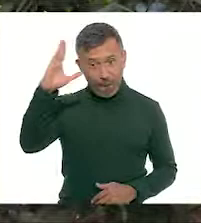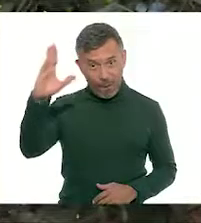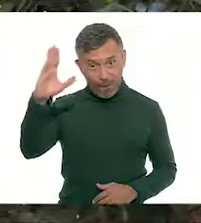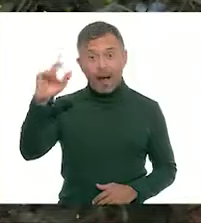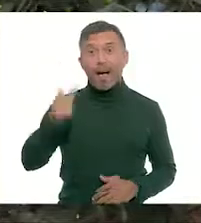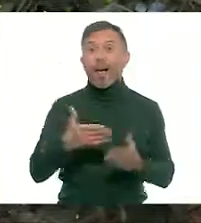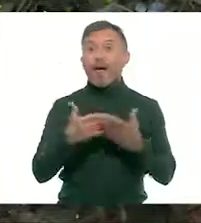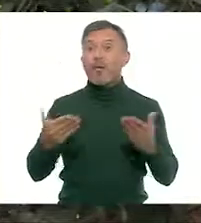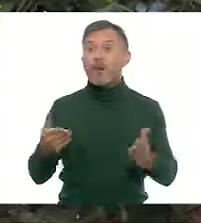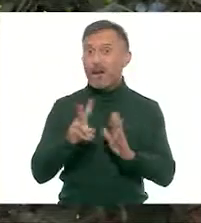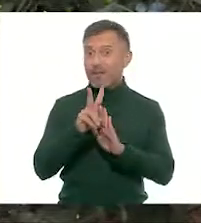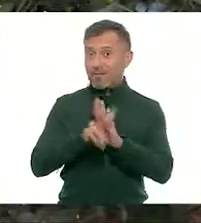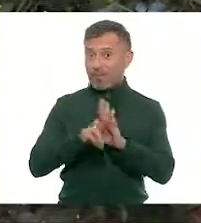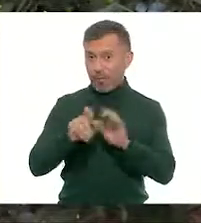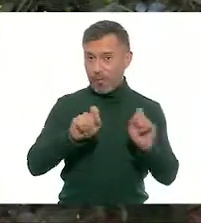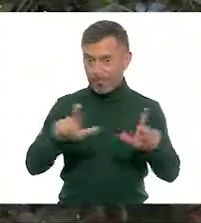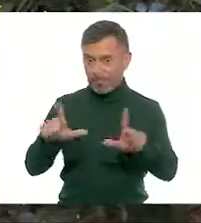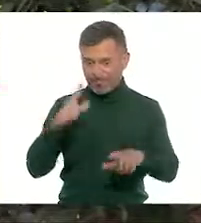siguiente video!